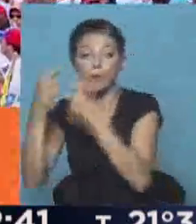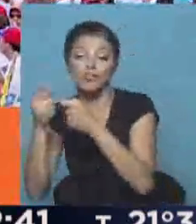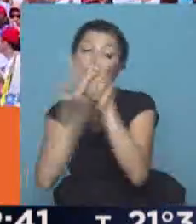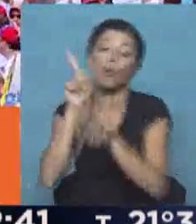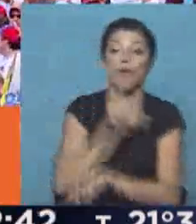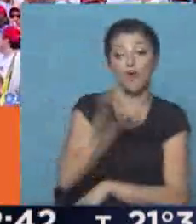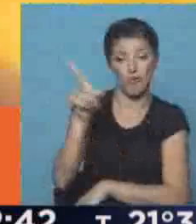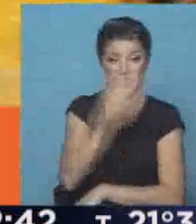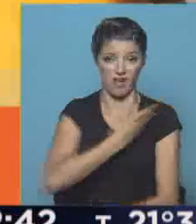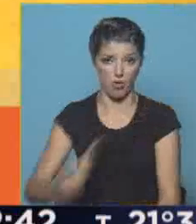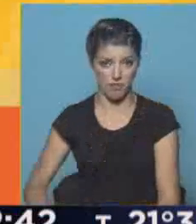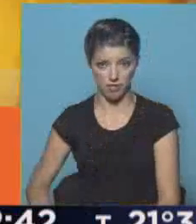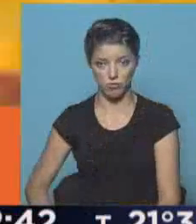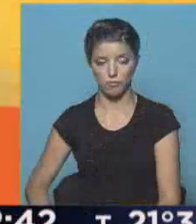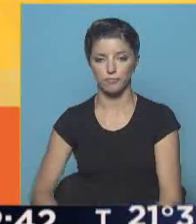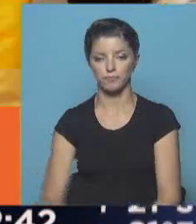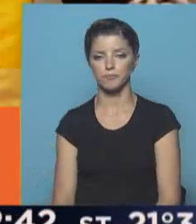del gobierno.